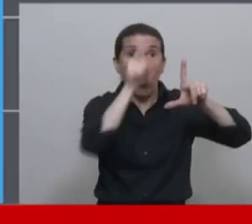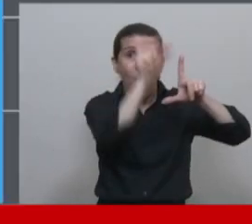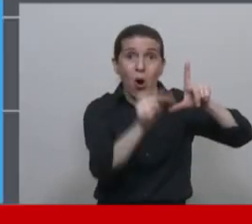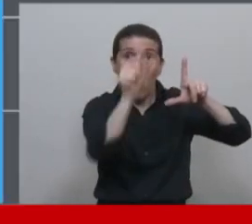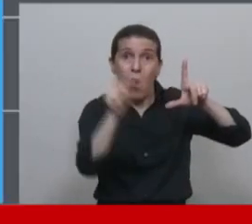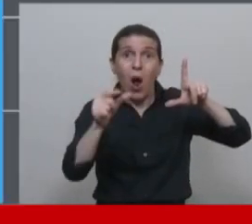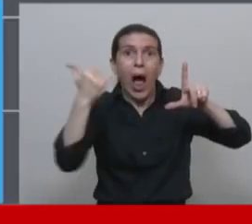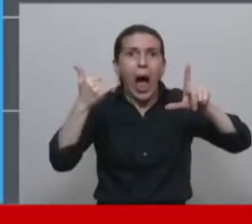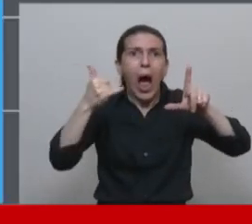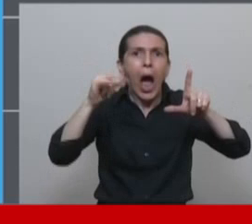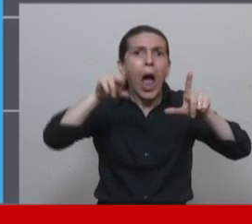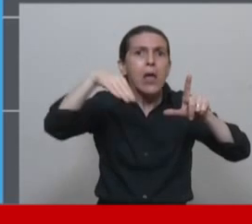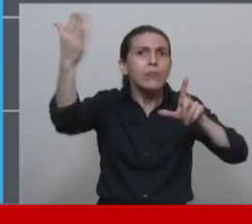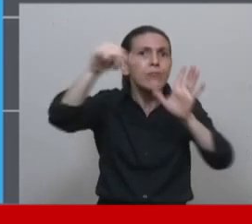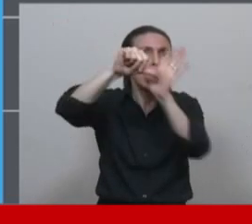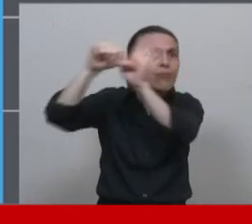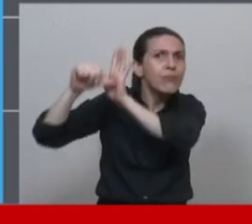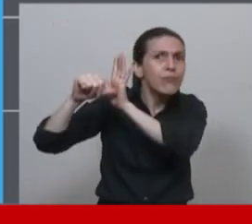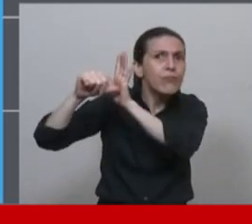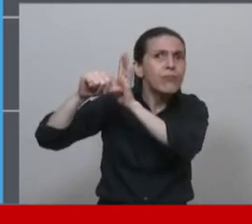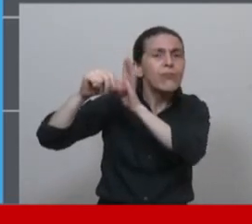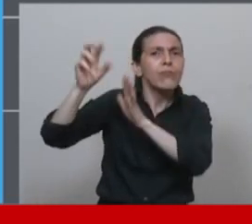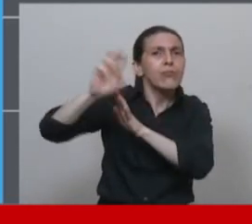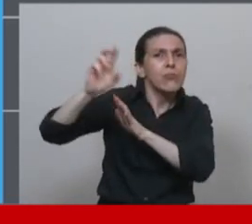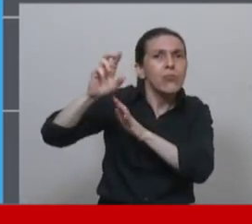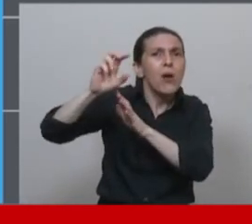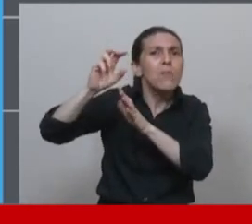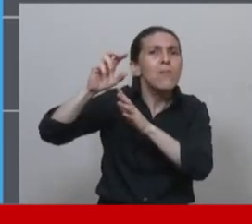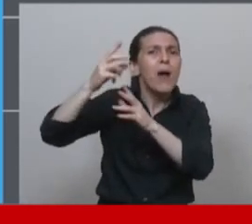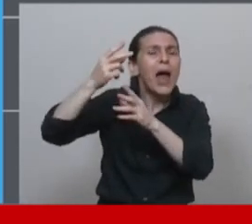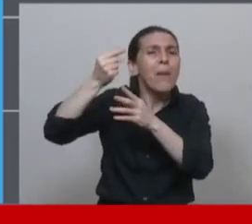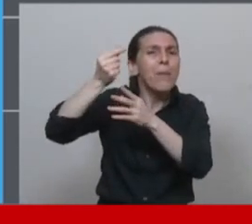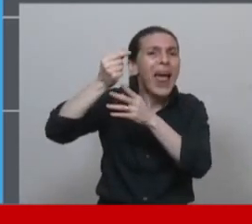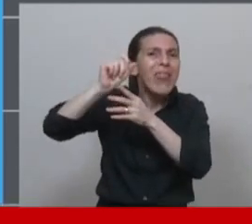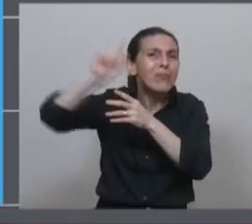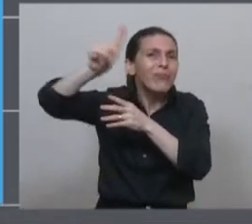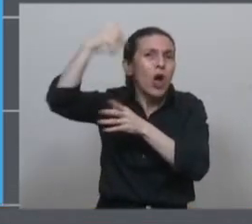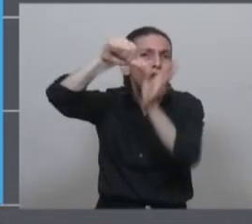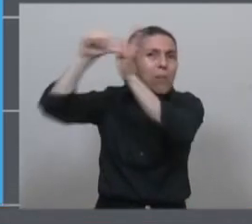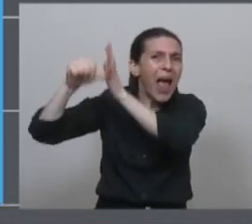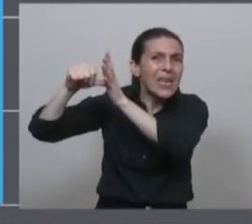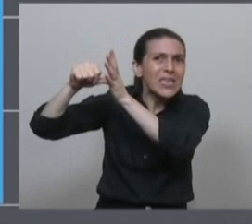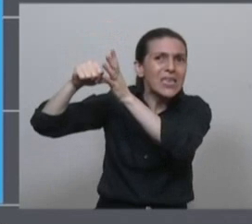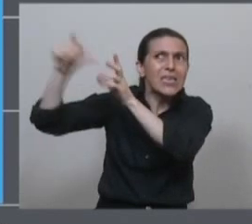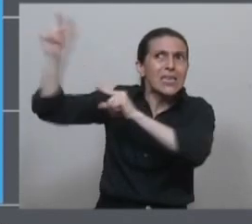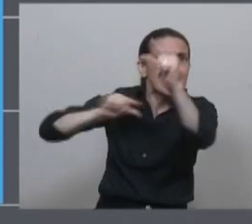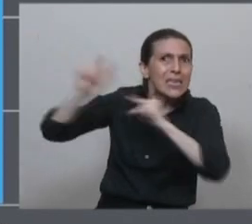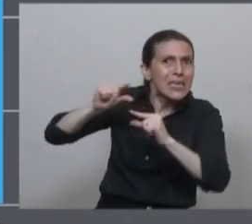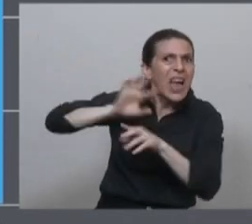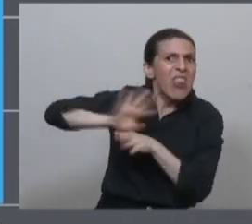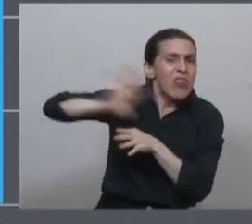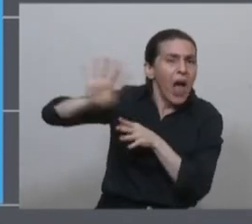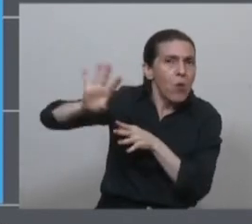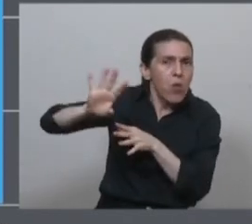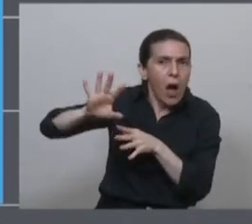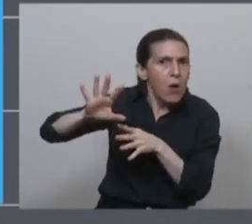acreedores privados, denominada en moneda extranjera, a la que el país no podía hacer frente. Y a esto también